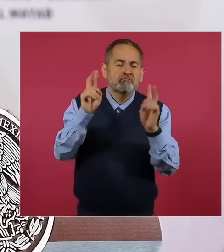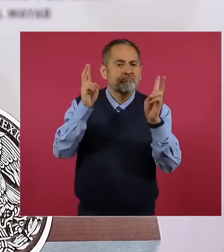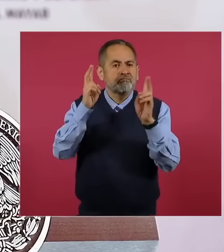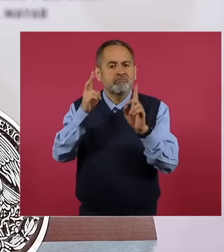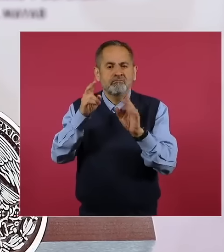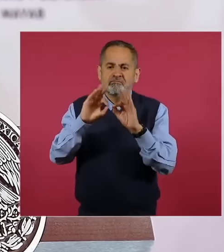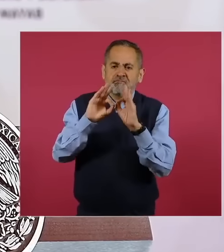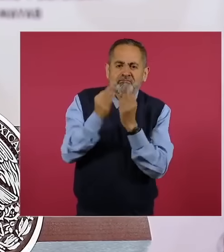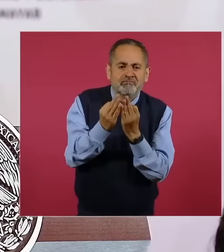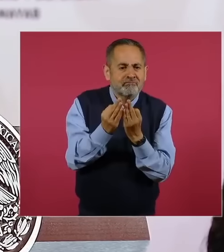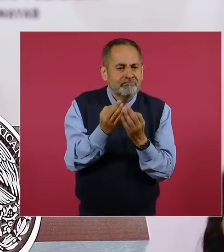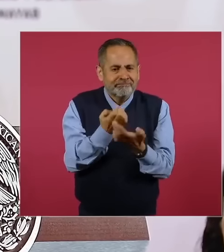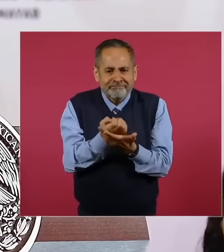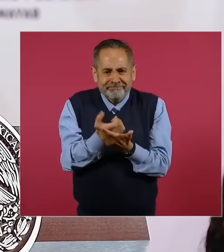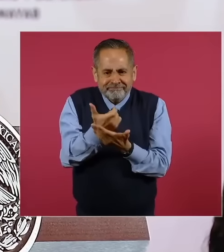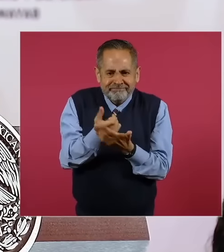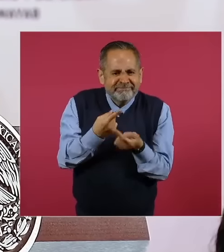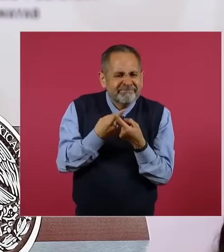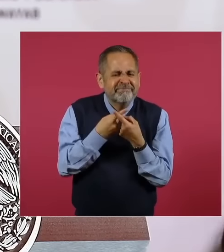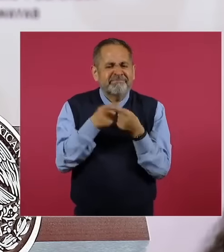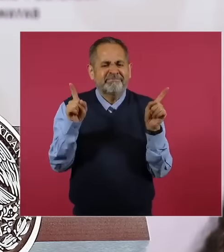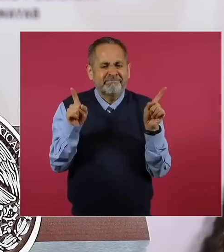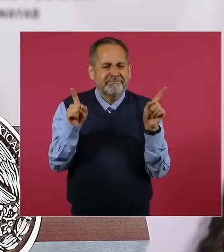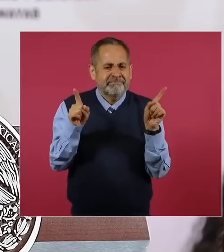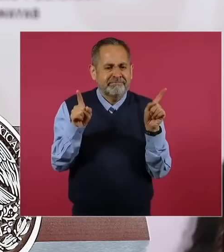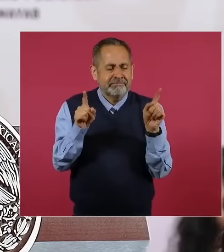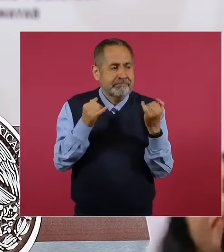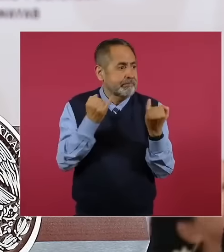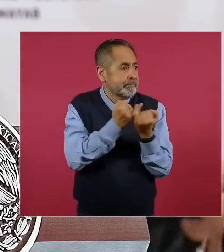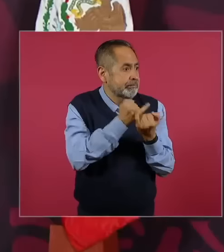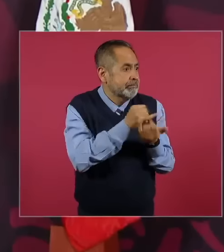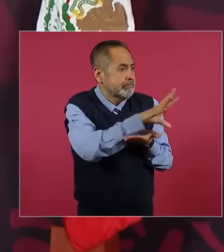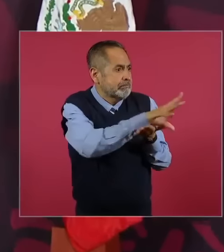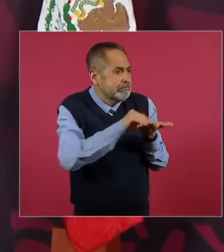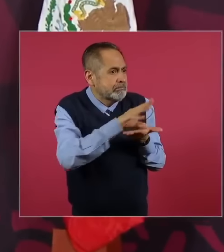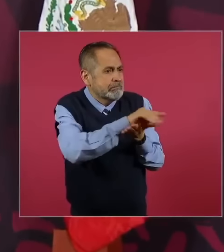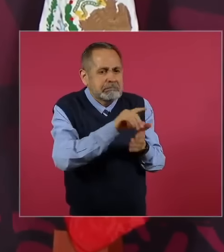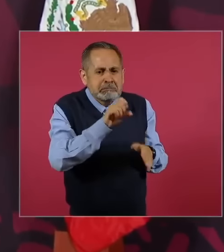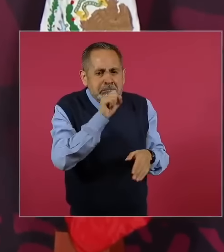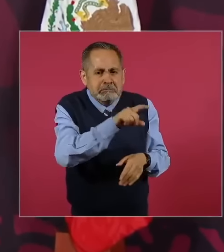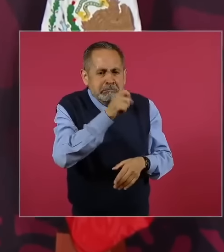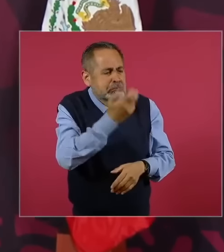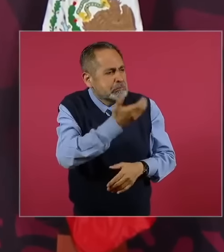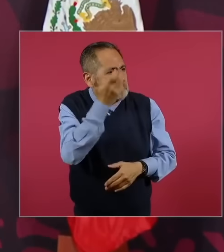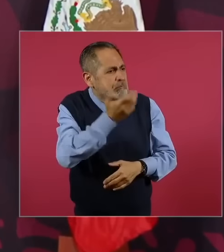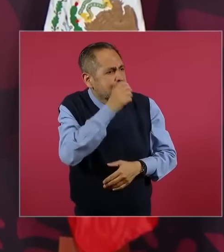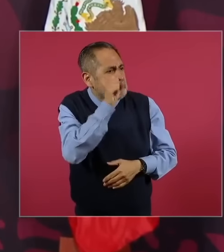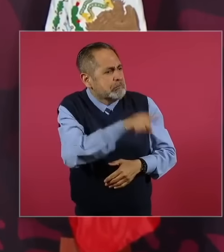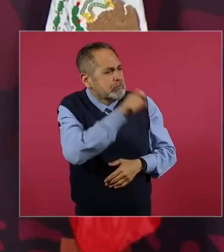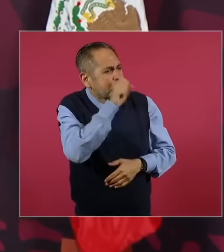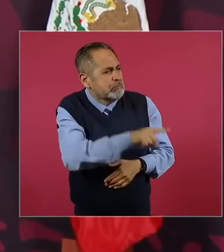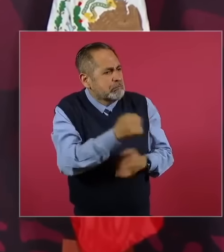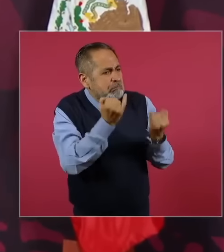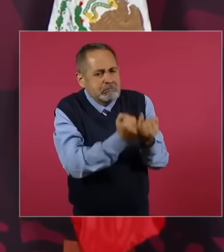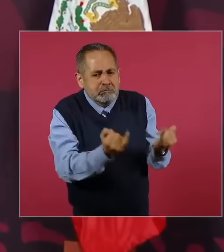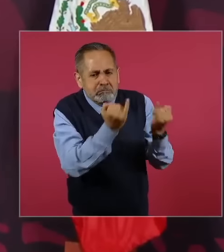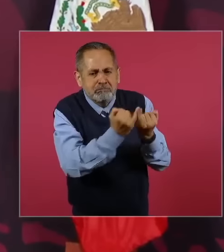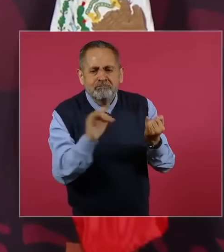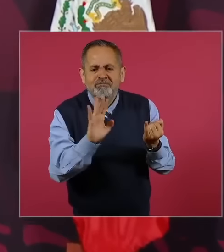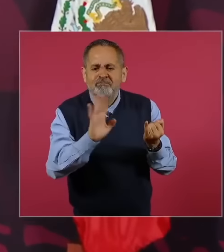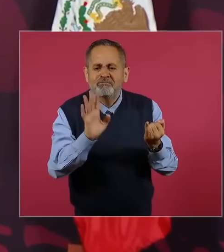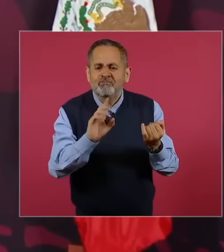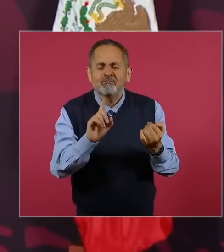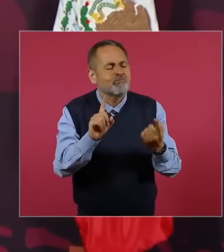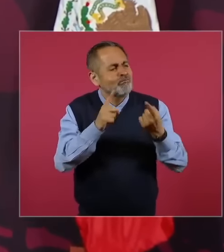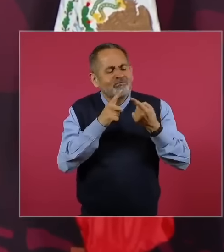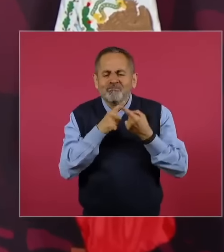Completamente. No seguimos el camino trillado de siempre.